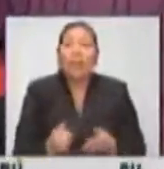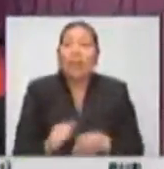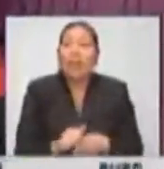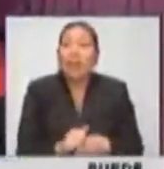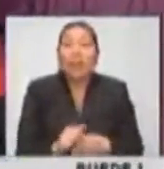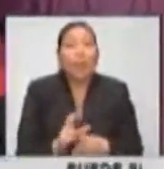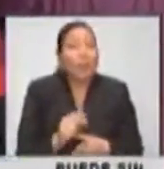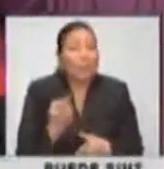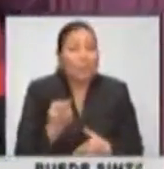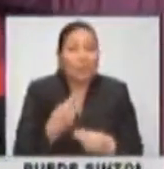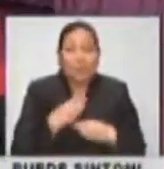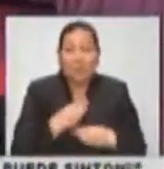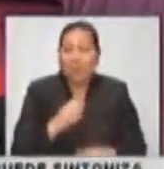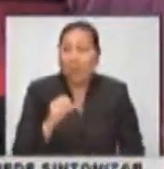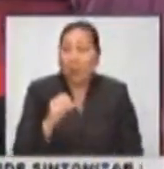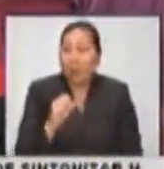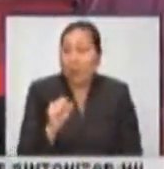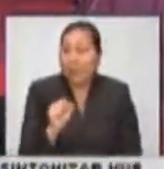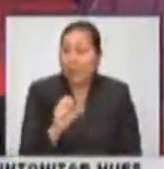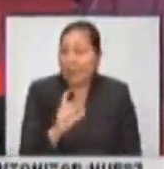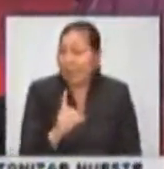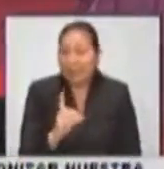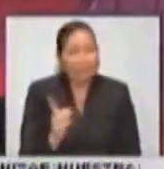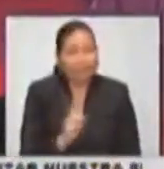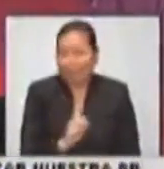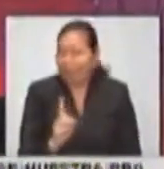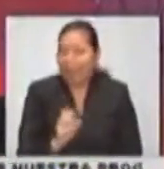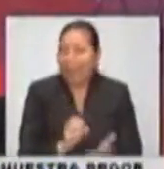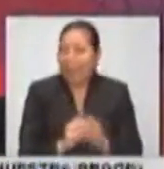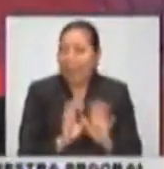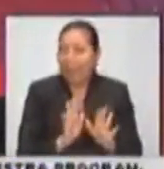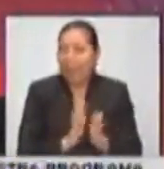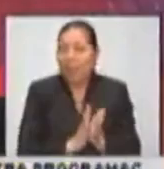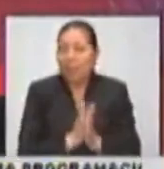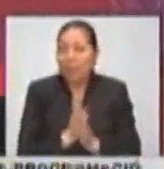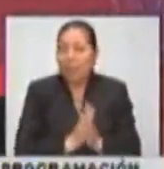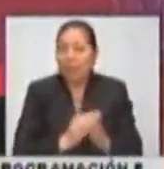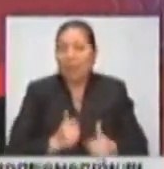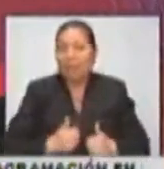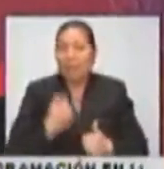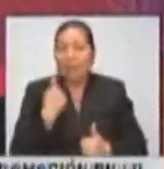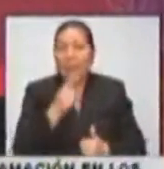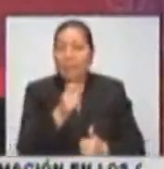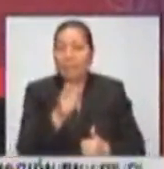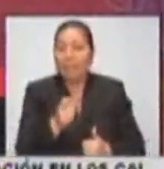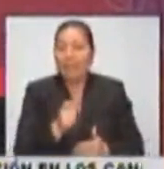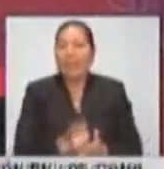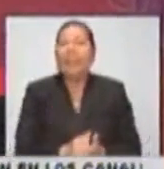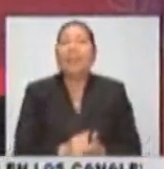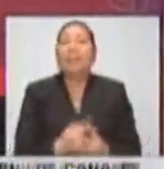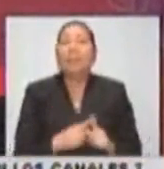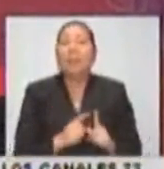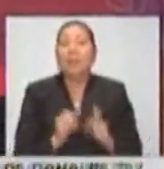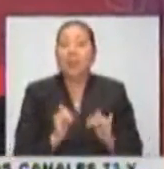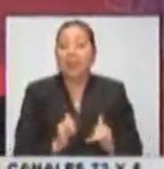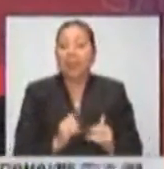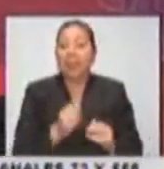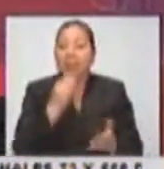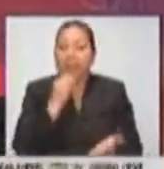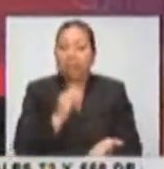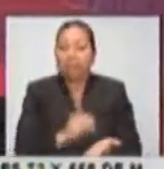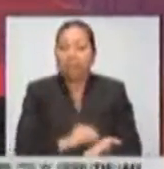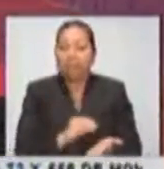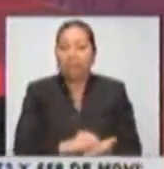práctica? No por ser miembro de la OECD, es porque eso trae claros beneficios a la calidad de vida de la población. Y ese es el, creo que es lo que sea